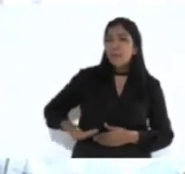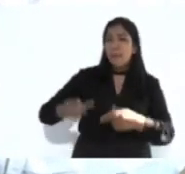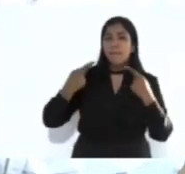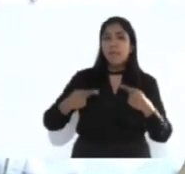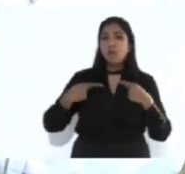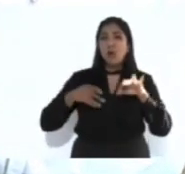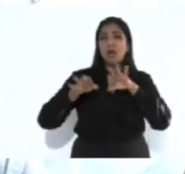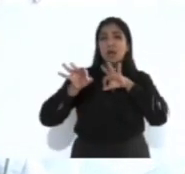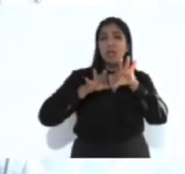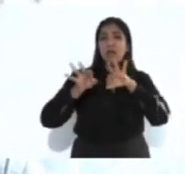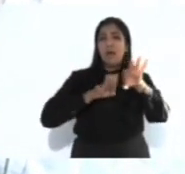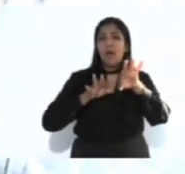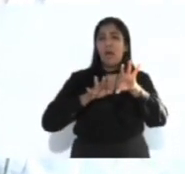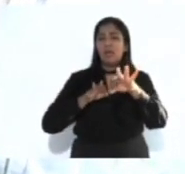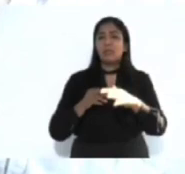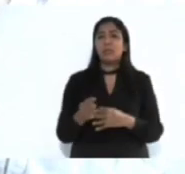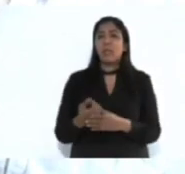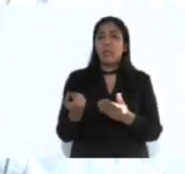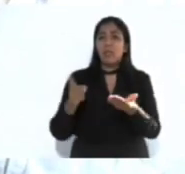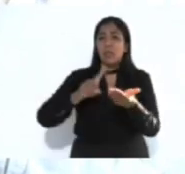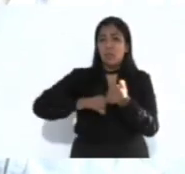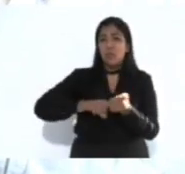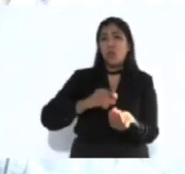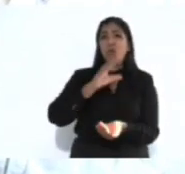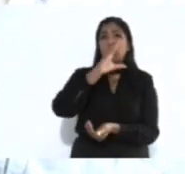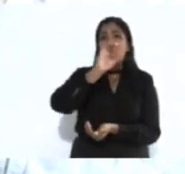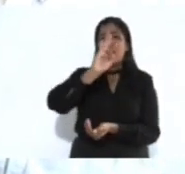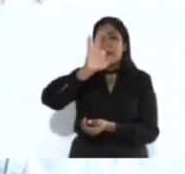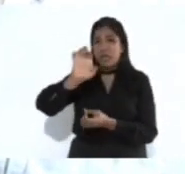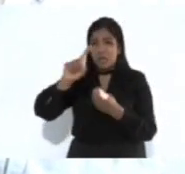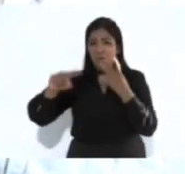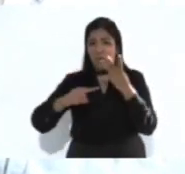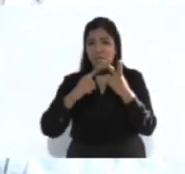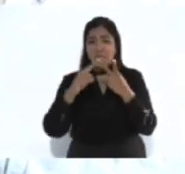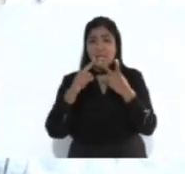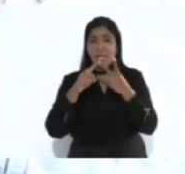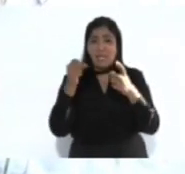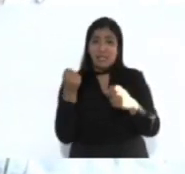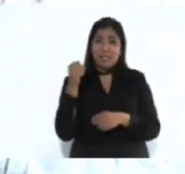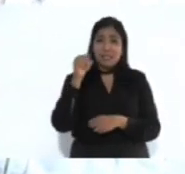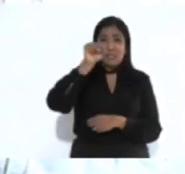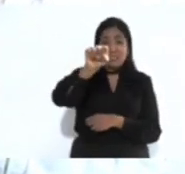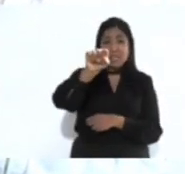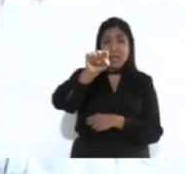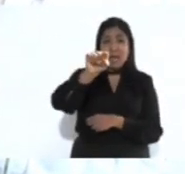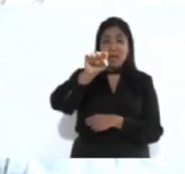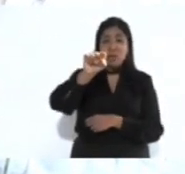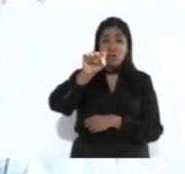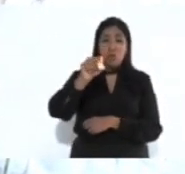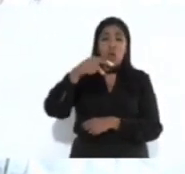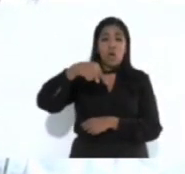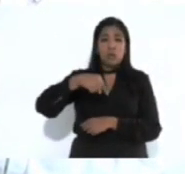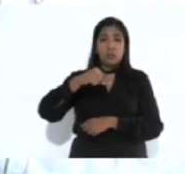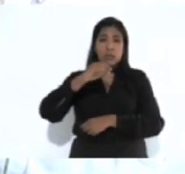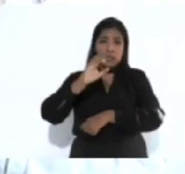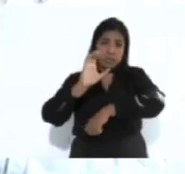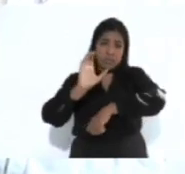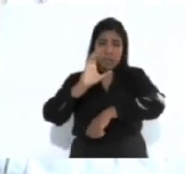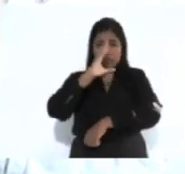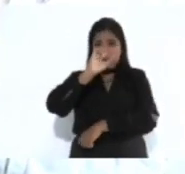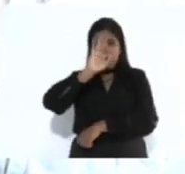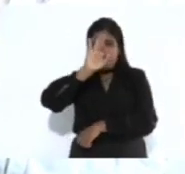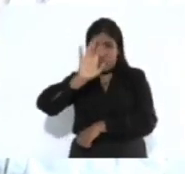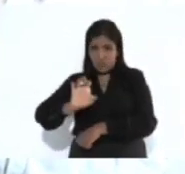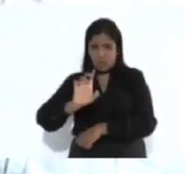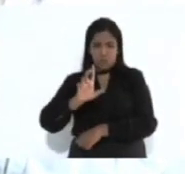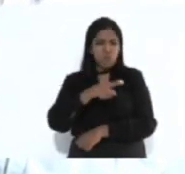de Electricidad y miembros del SUTER estamos hoy, como siempre, decididos a